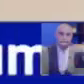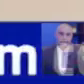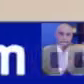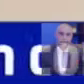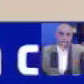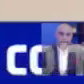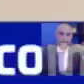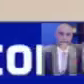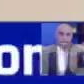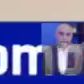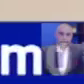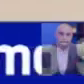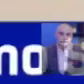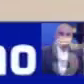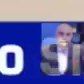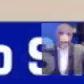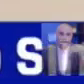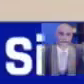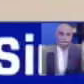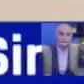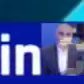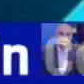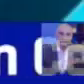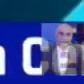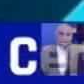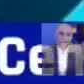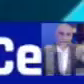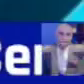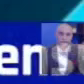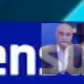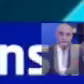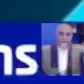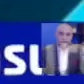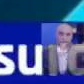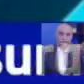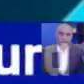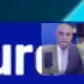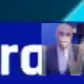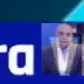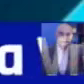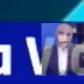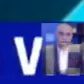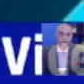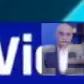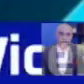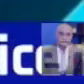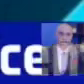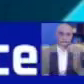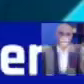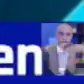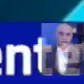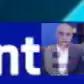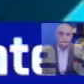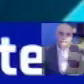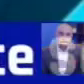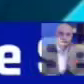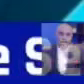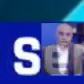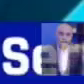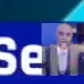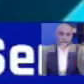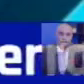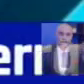en tus trincheras, para que te apoye en redes sociales? Claro que sí, querido público memorioso. Vicente, síganme por favor en